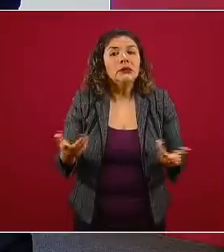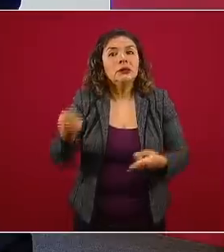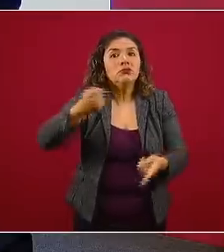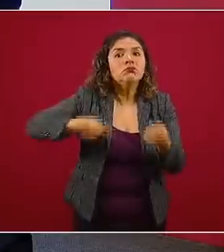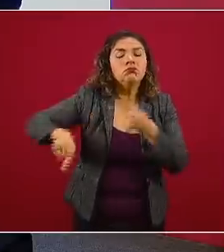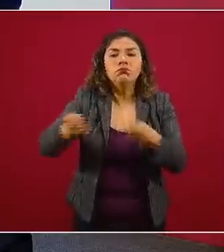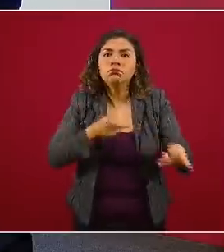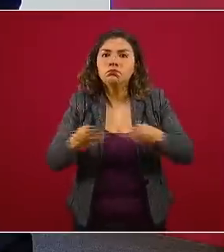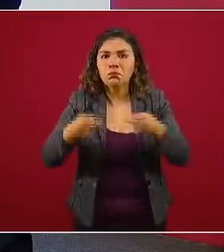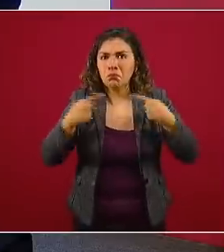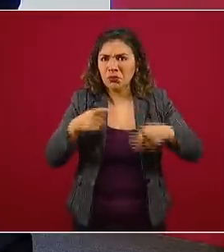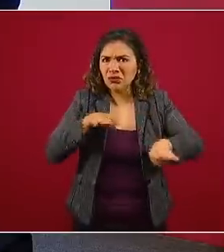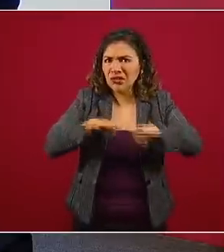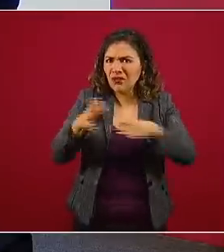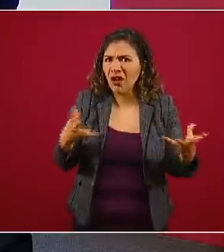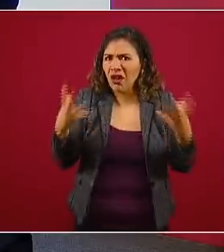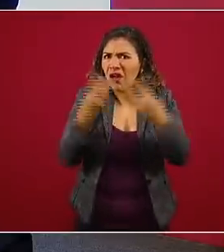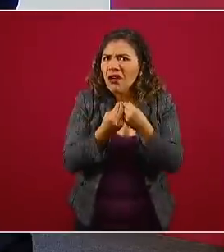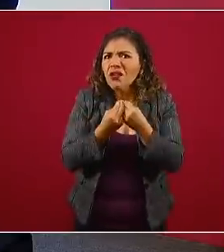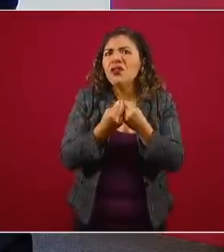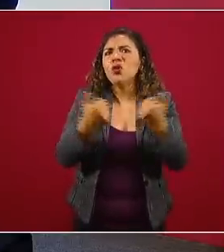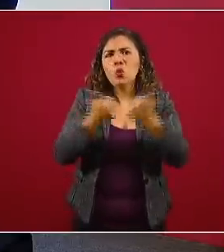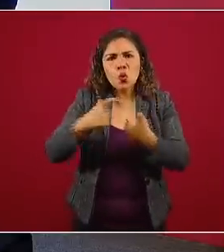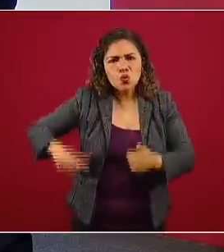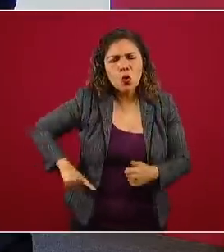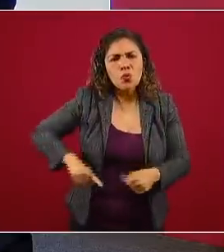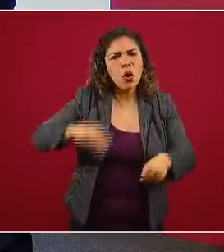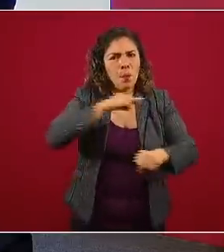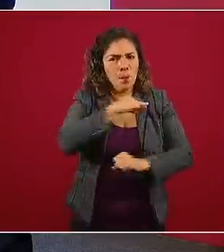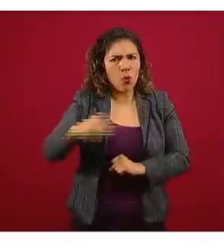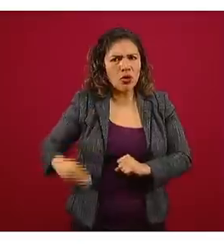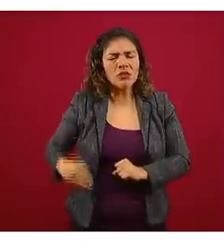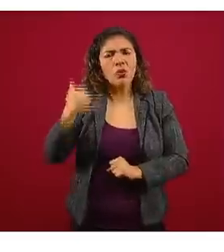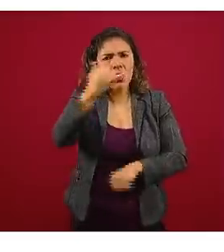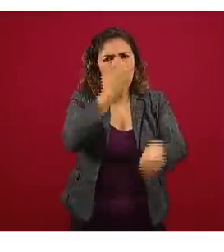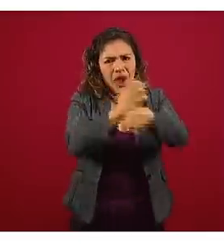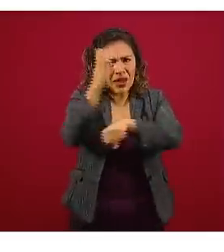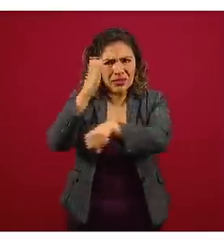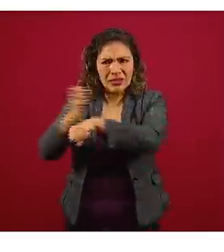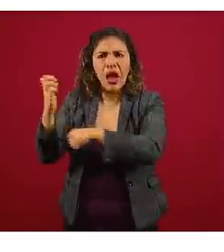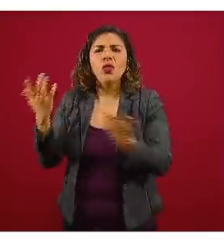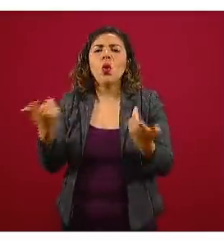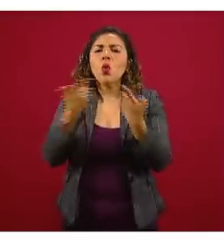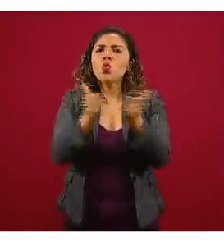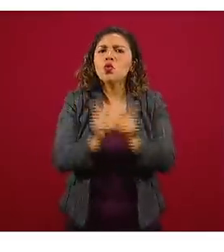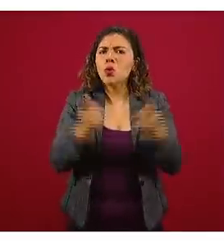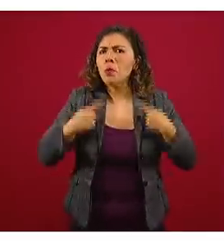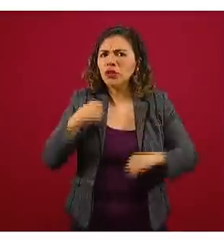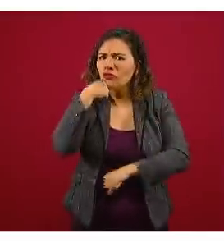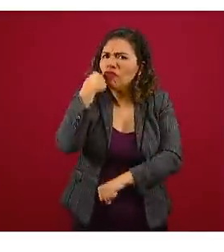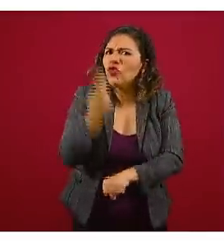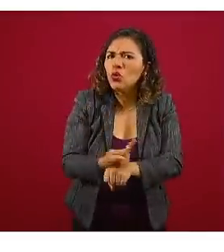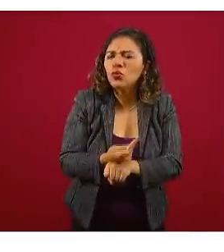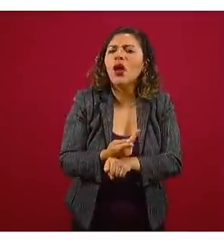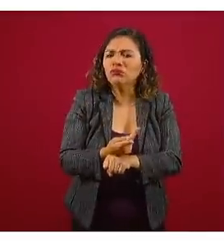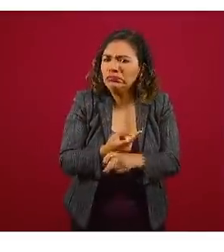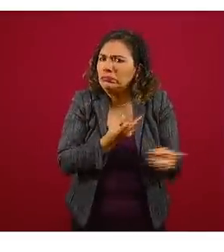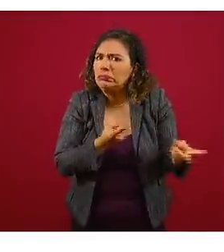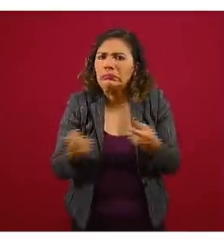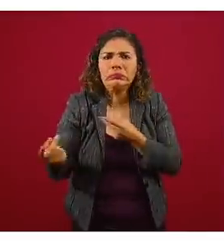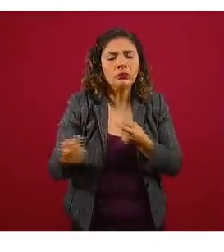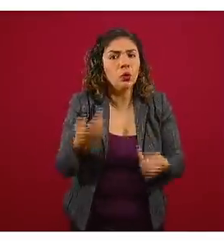servidores públicos en coordinación con los gobiernos municipales los gobiernos estatales grupos de voluntarios aquí el